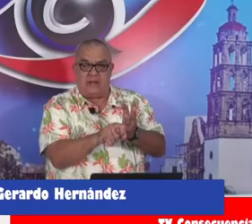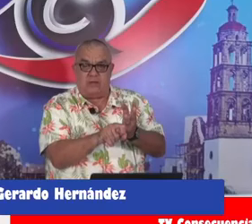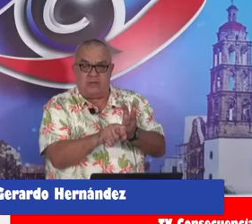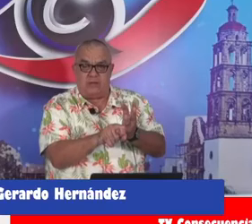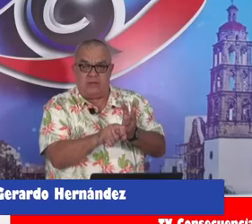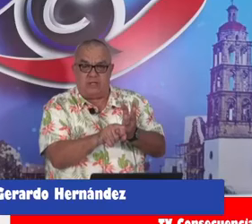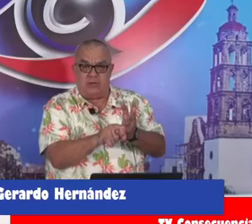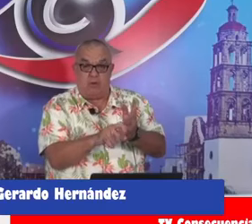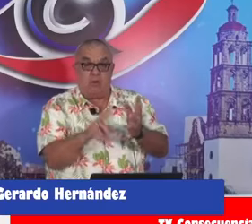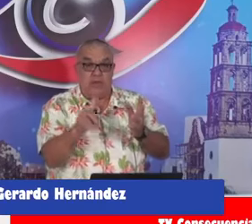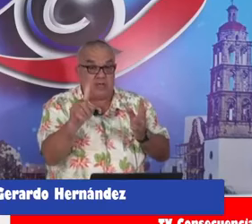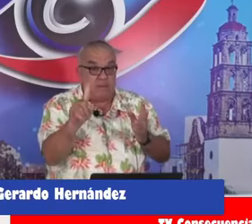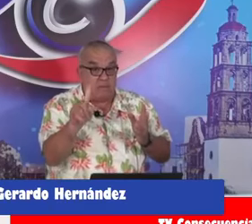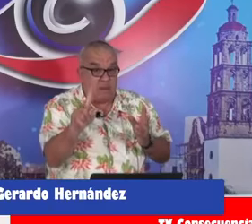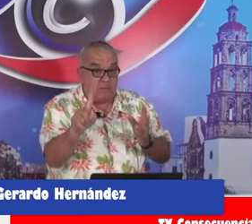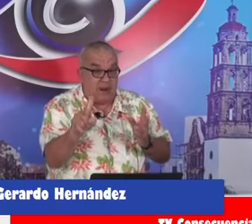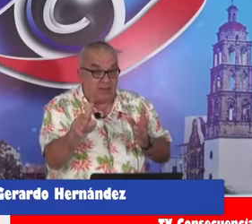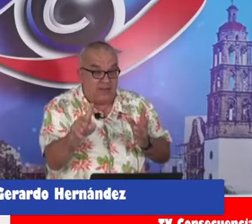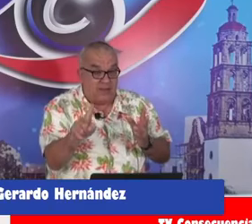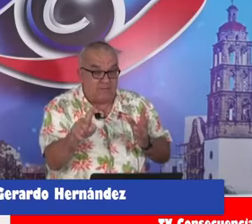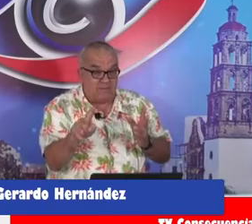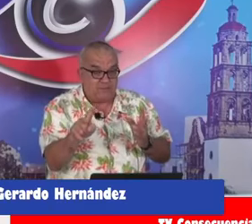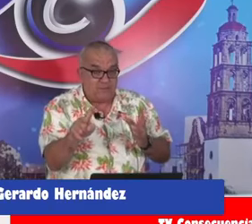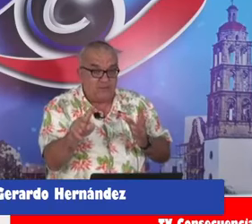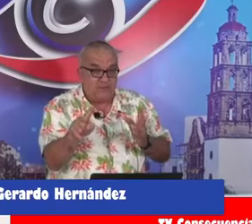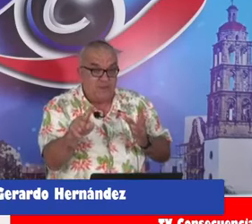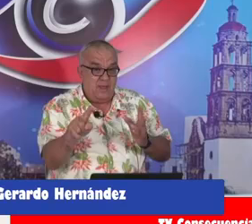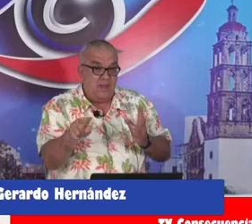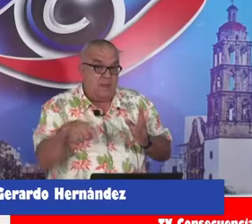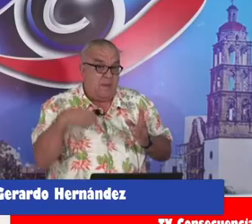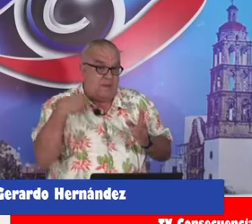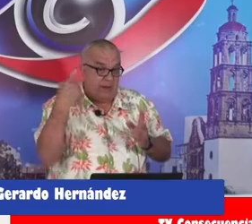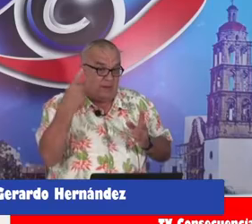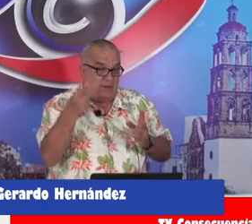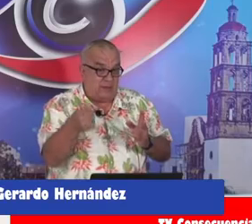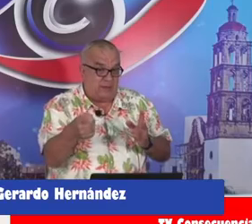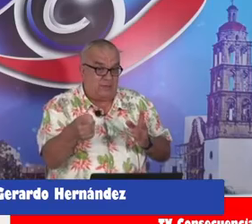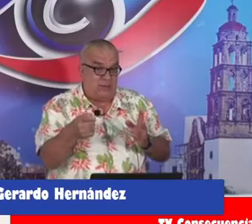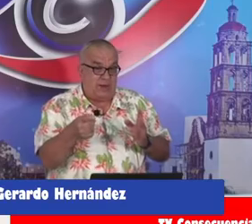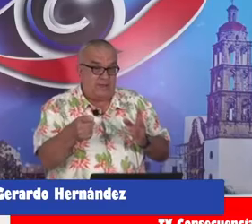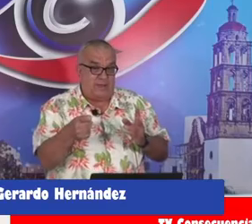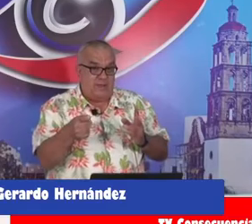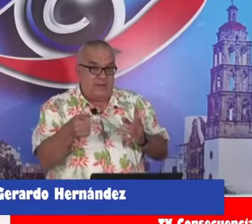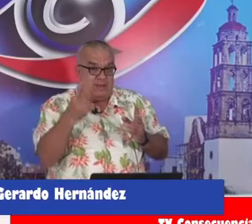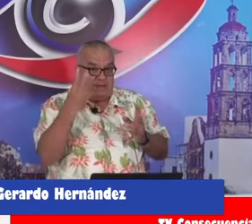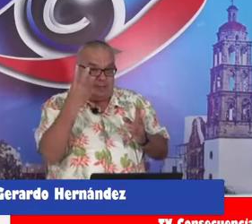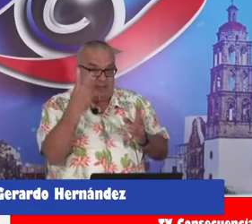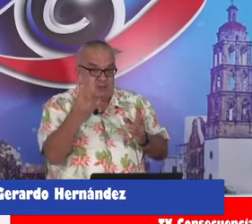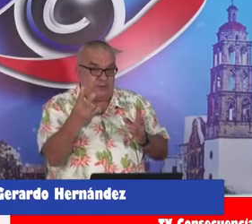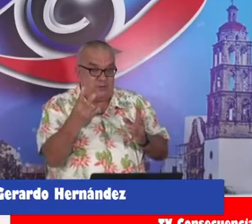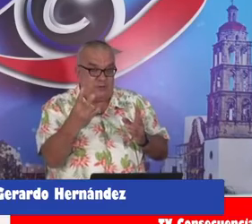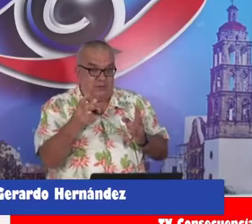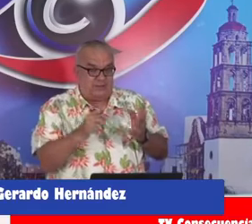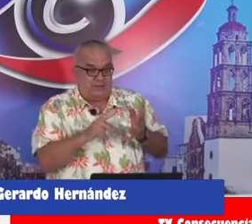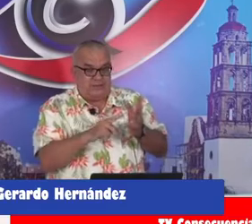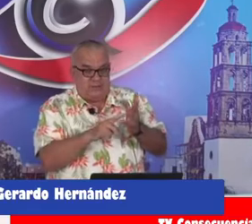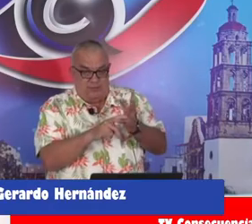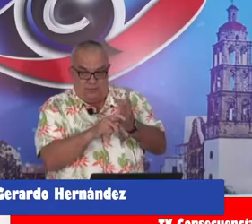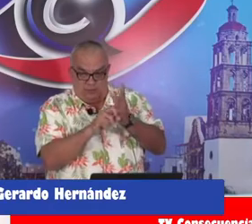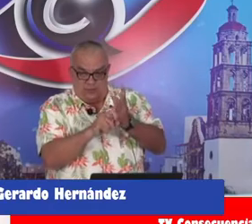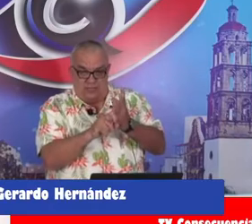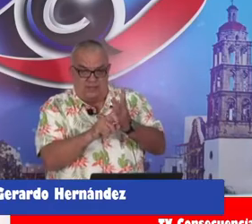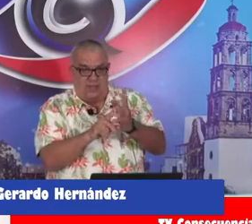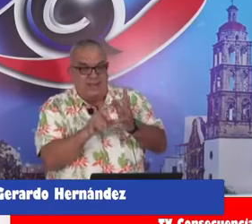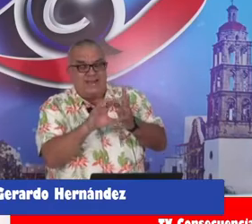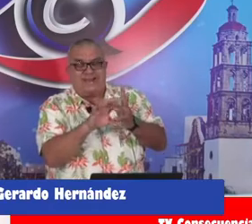los trabajadores del municipio. Y esa es la primera parte, falta el fregadazo fuerte de 200 millones,